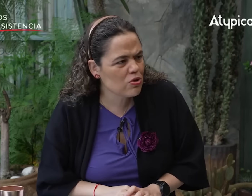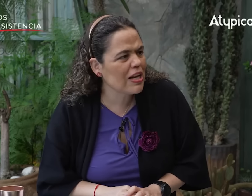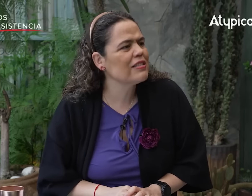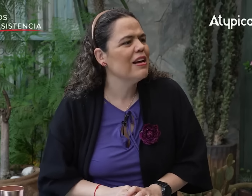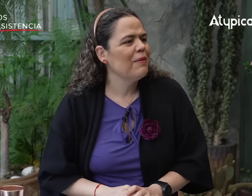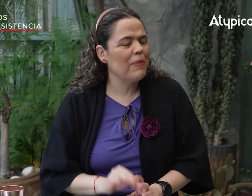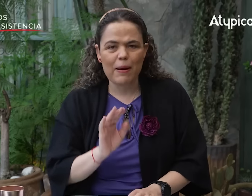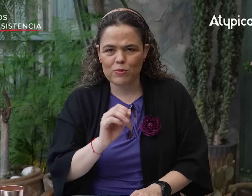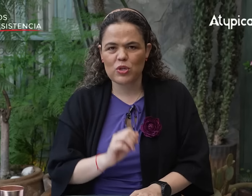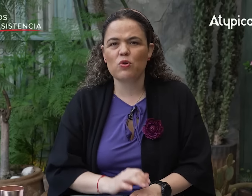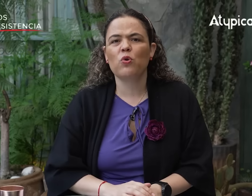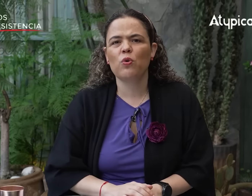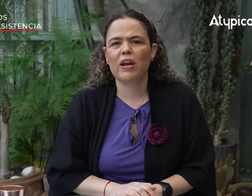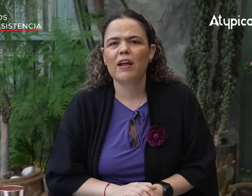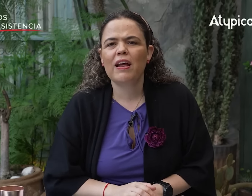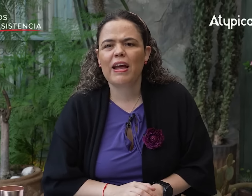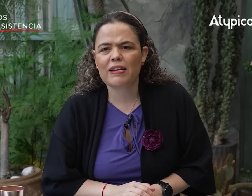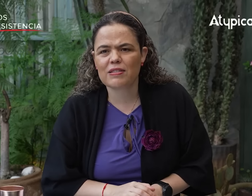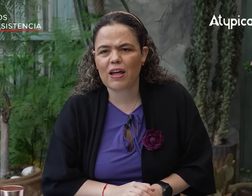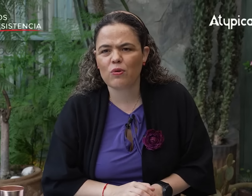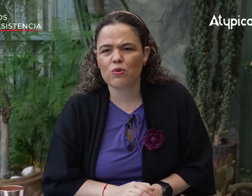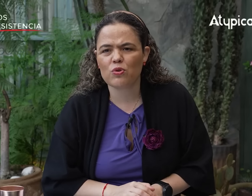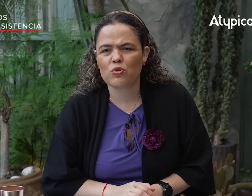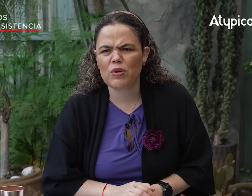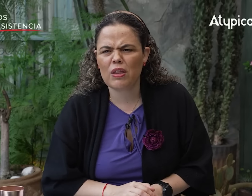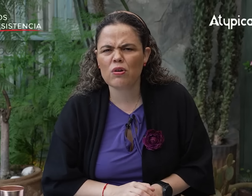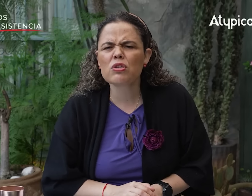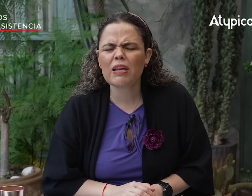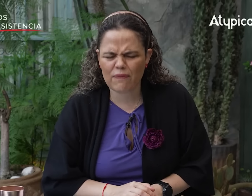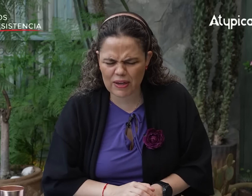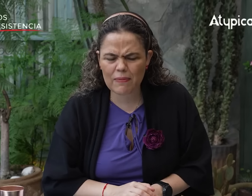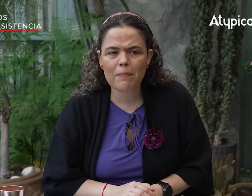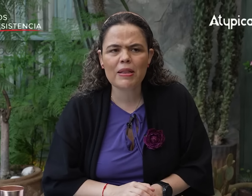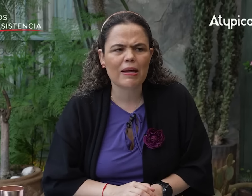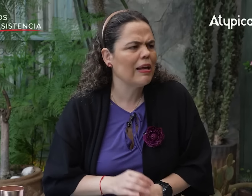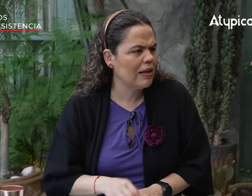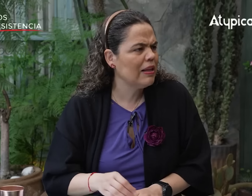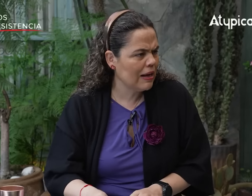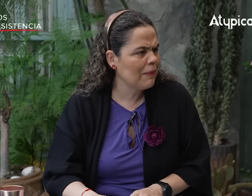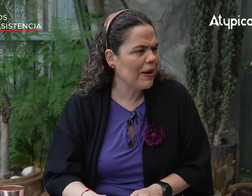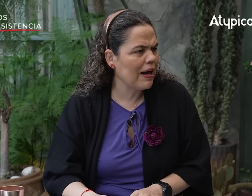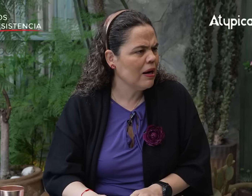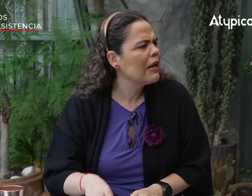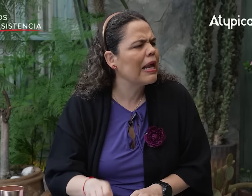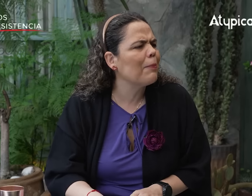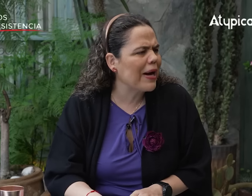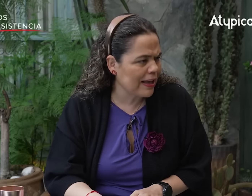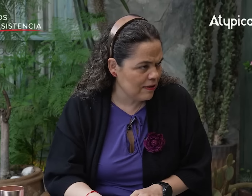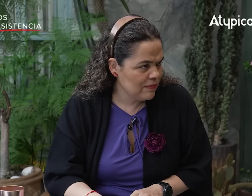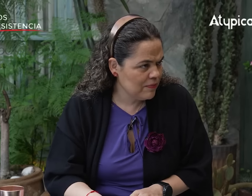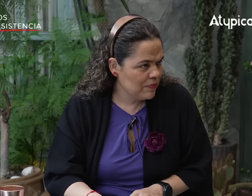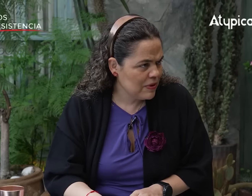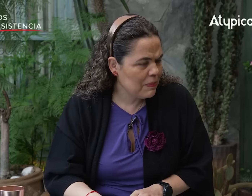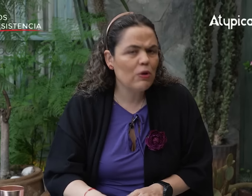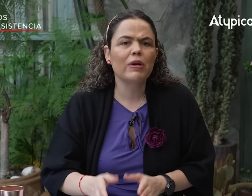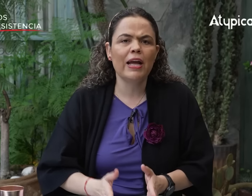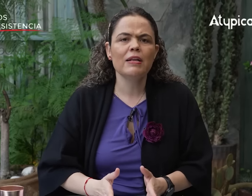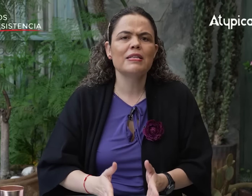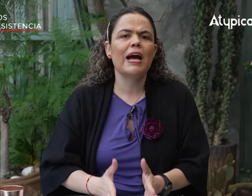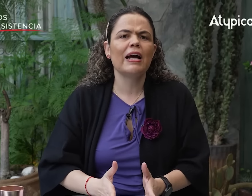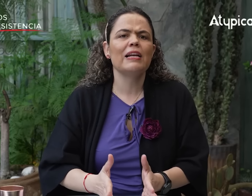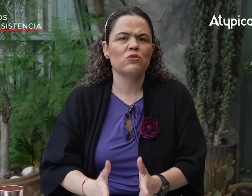entran moscas. Veamos qué ocurre en Estados Unidos. Y efectivamente, quien la tenga que pagar, que la pague. Así es.